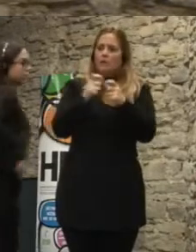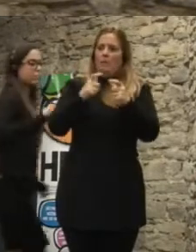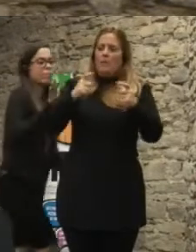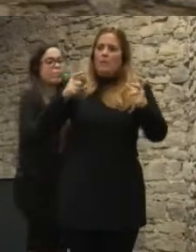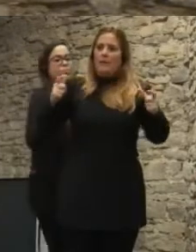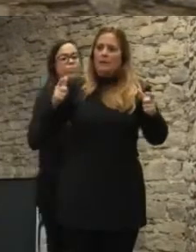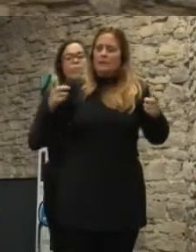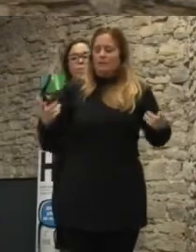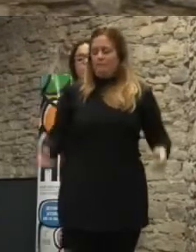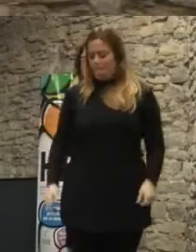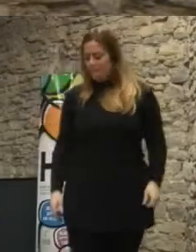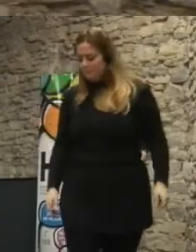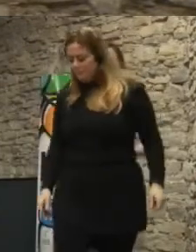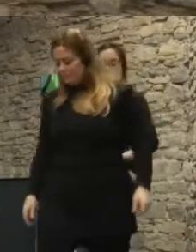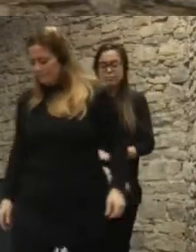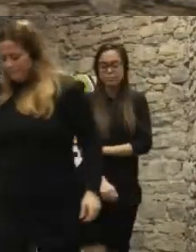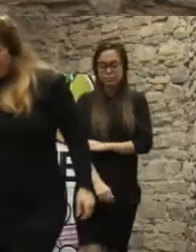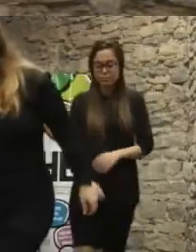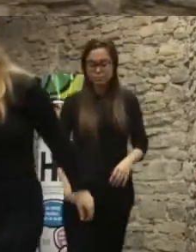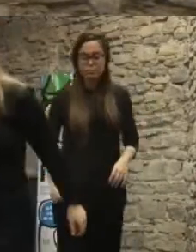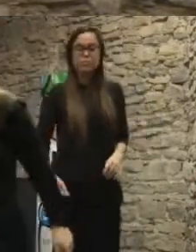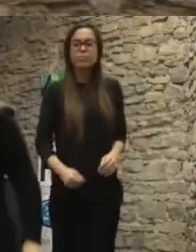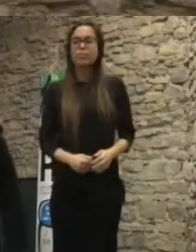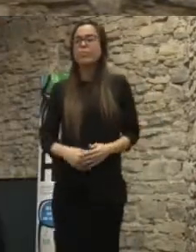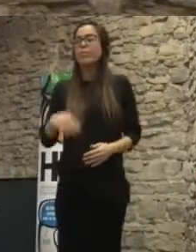Por lo tanto, algo pasa,